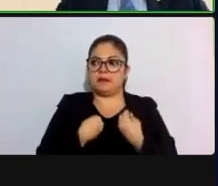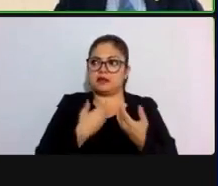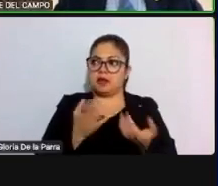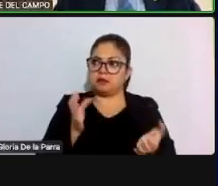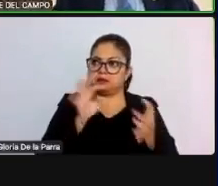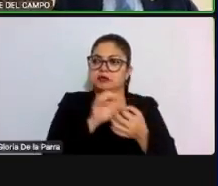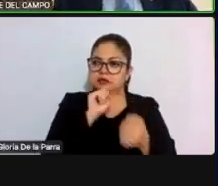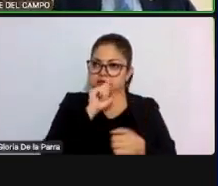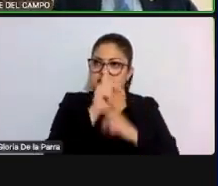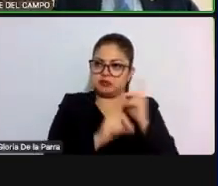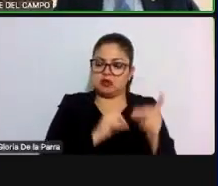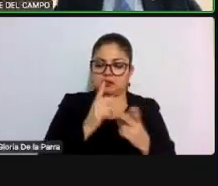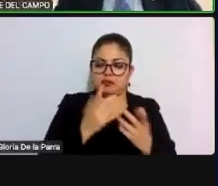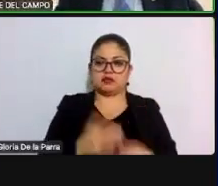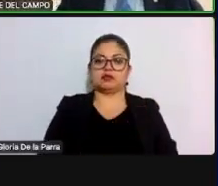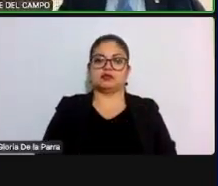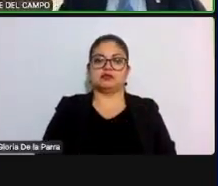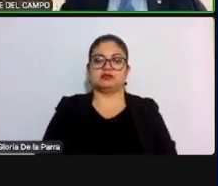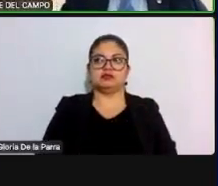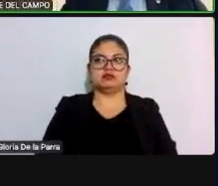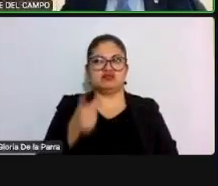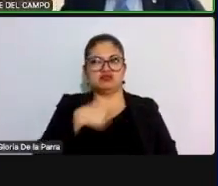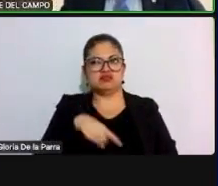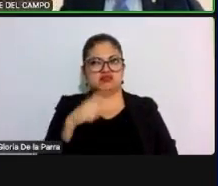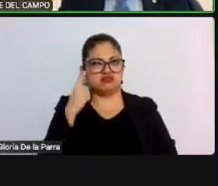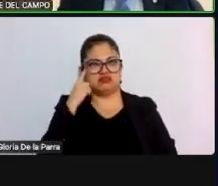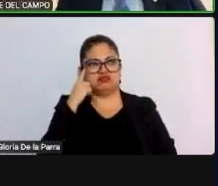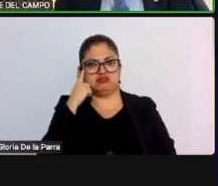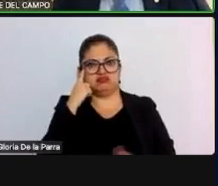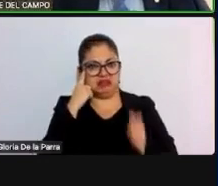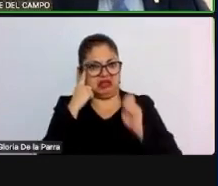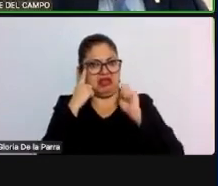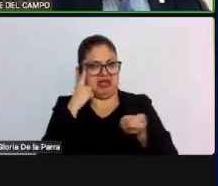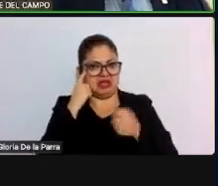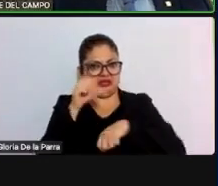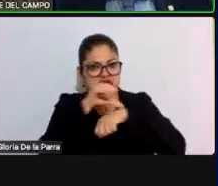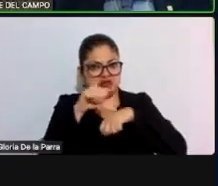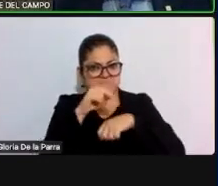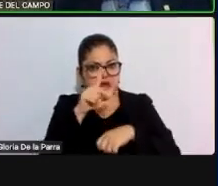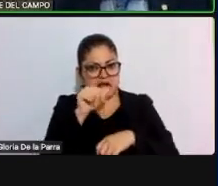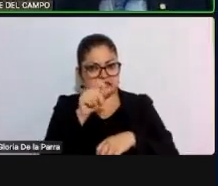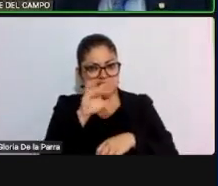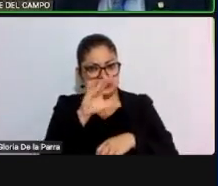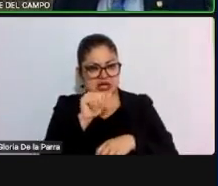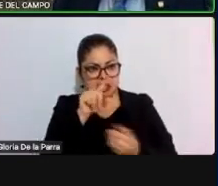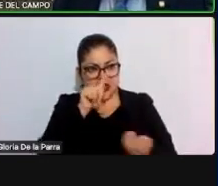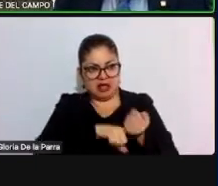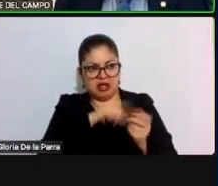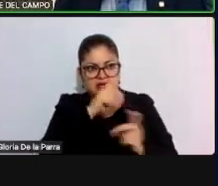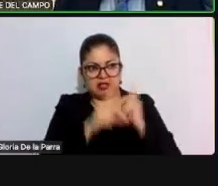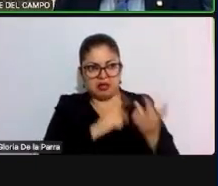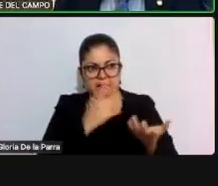Ustedes dirán, ¿qué tiene que ver la cirugía plástica en el deporte? Bueno, lo que sucede es que la cirugía plástica no nada más hace